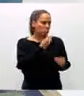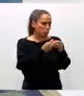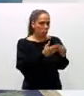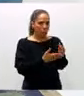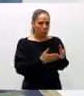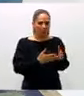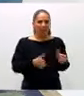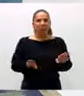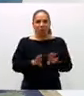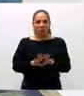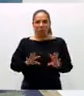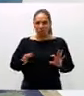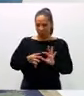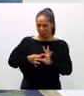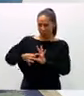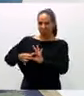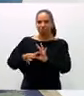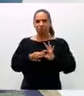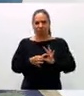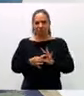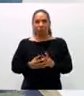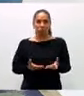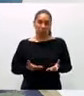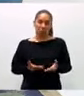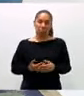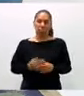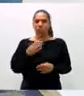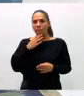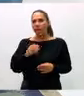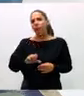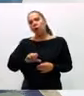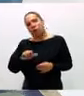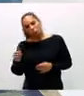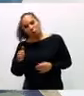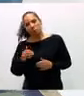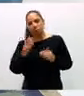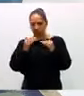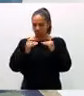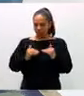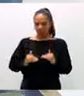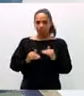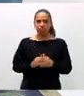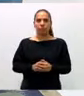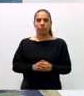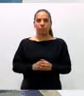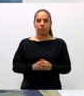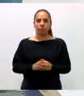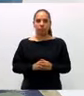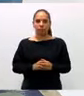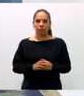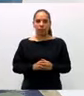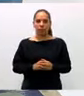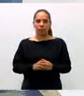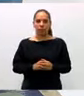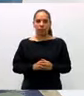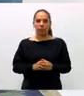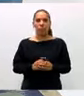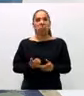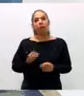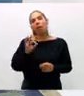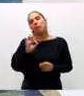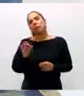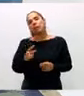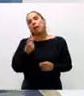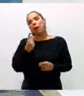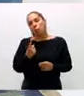aprendizaje. Esa es la lógica. Otro elemento que tenemos en este conflicto es que hay una